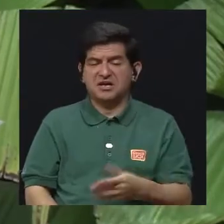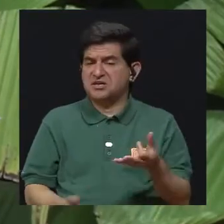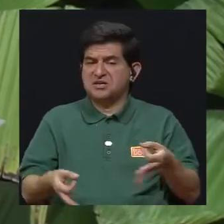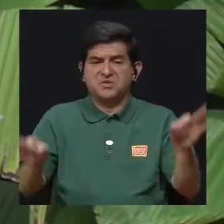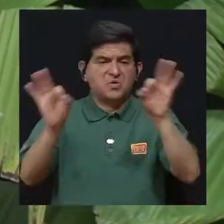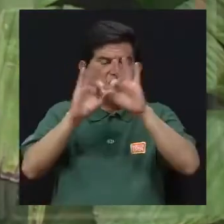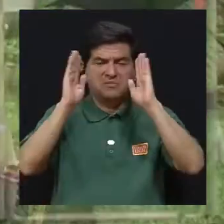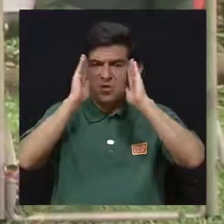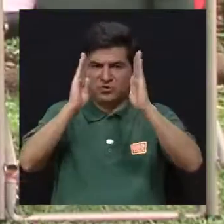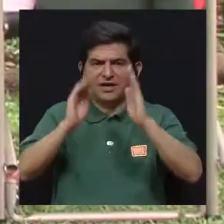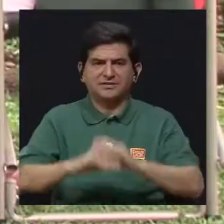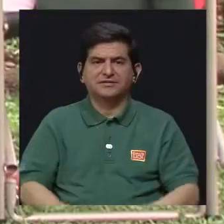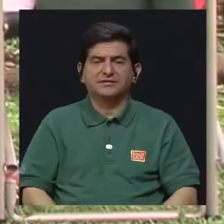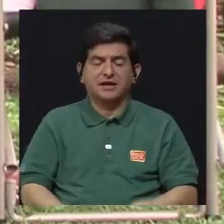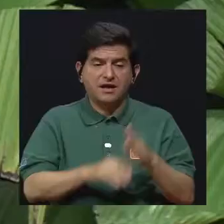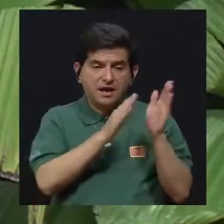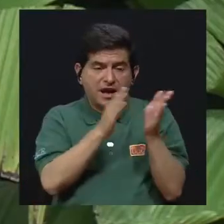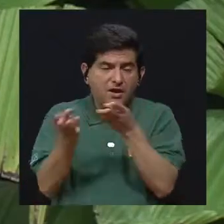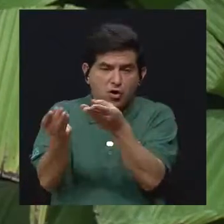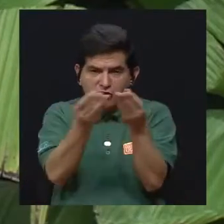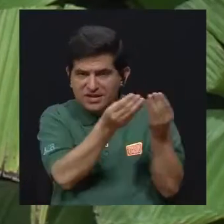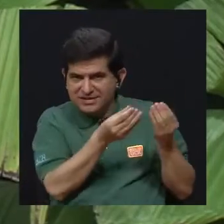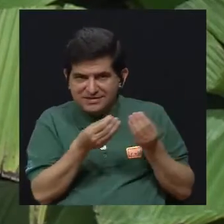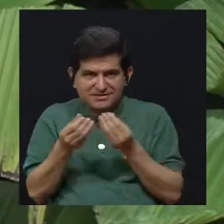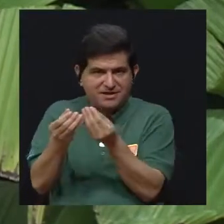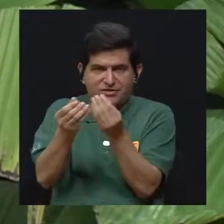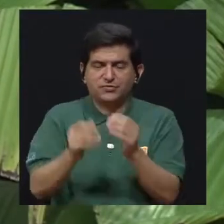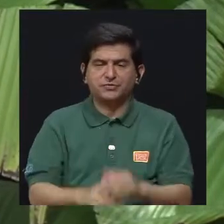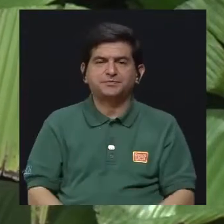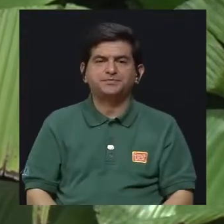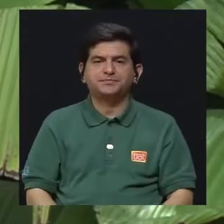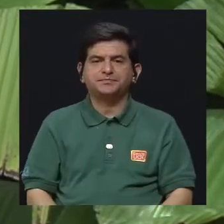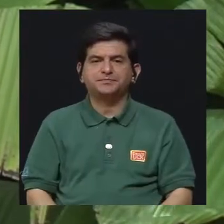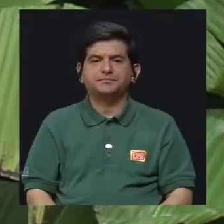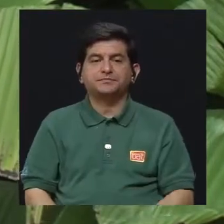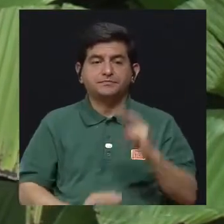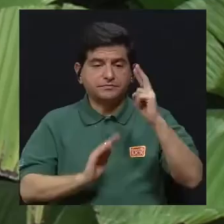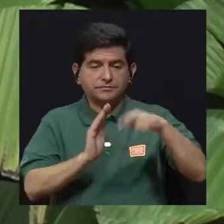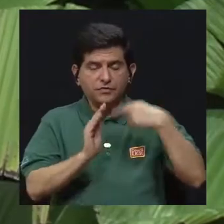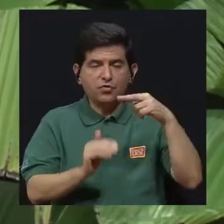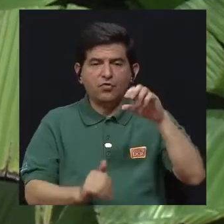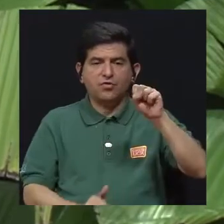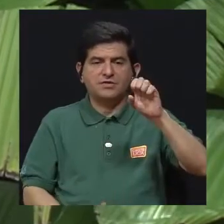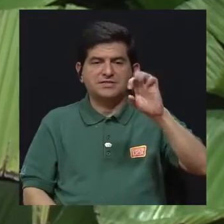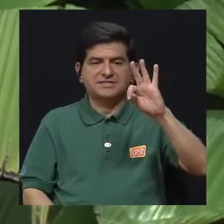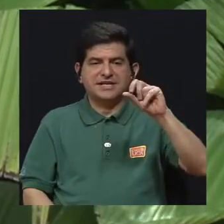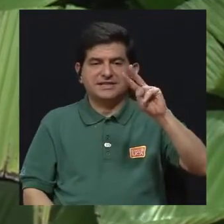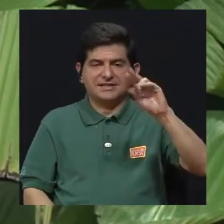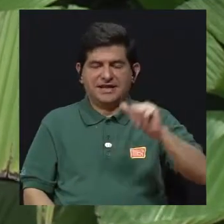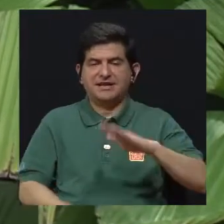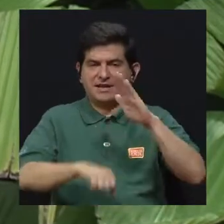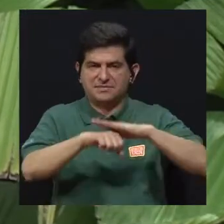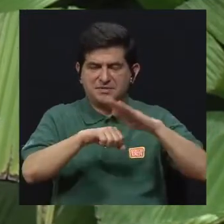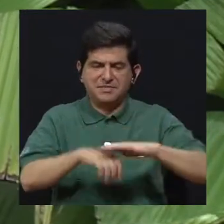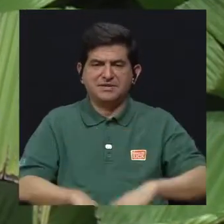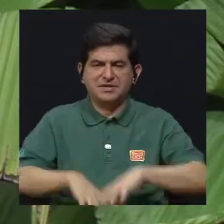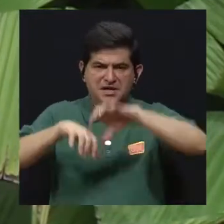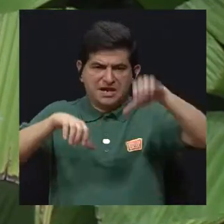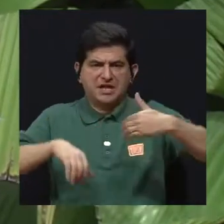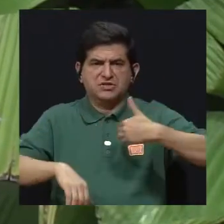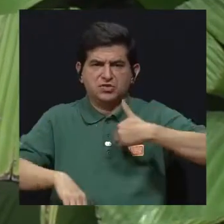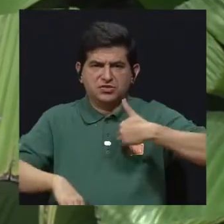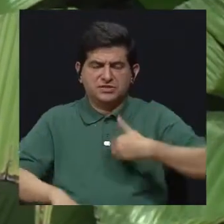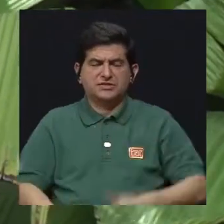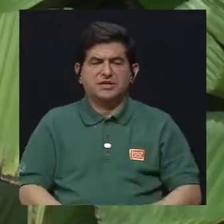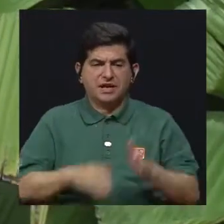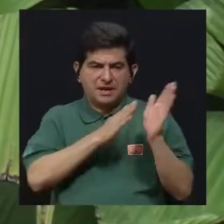da la importancia que requiere, y es el ordenamiento territorial. ¿Cuál ha sido el papel de SETENA para propiciar que los cantones